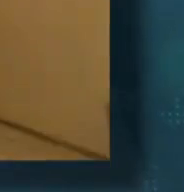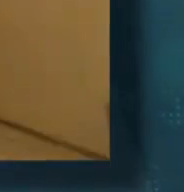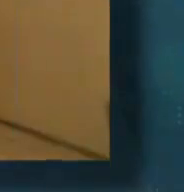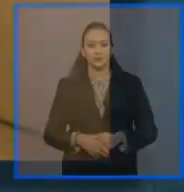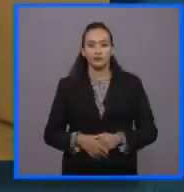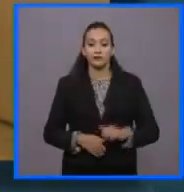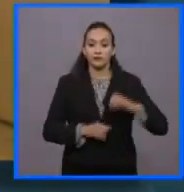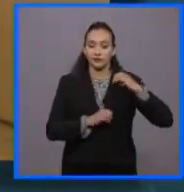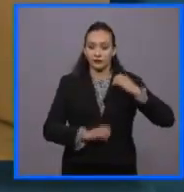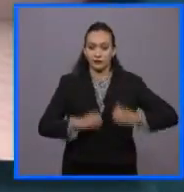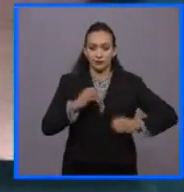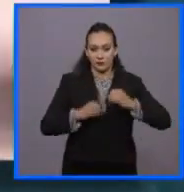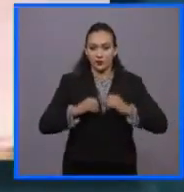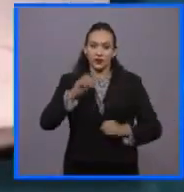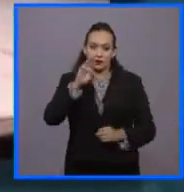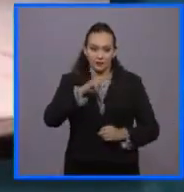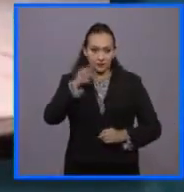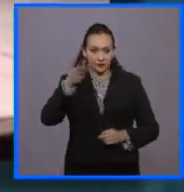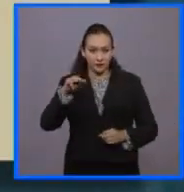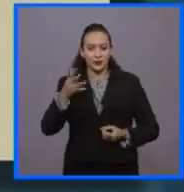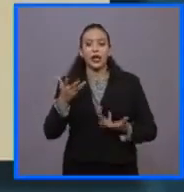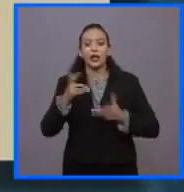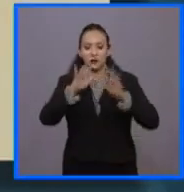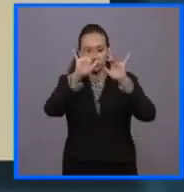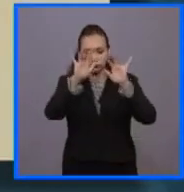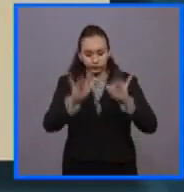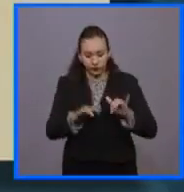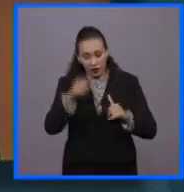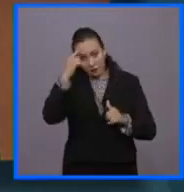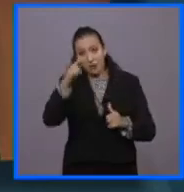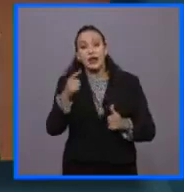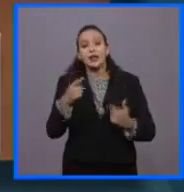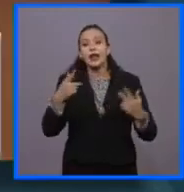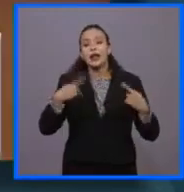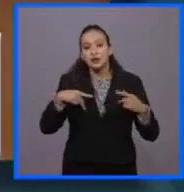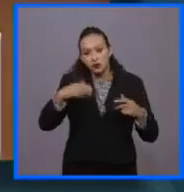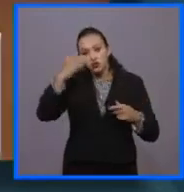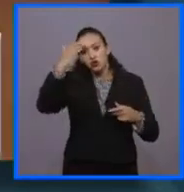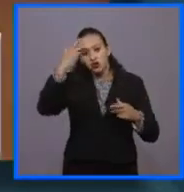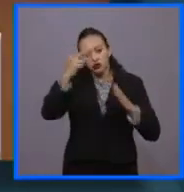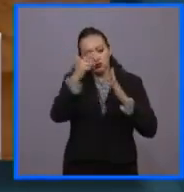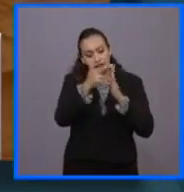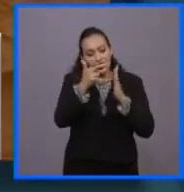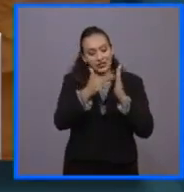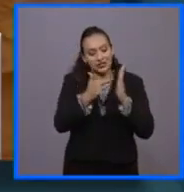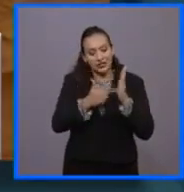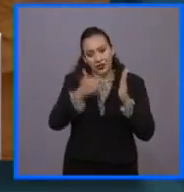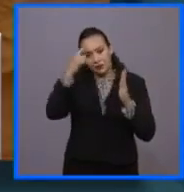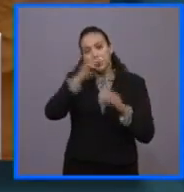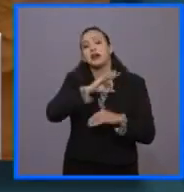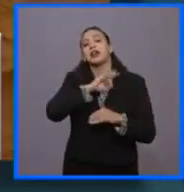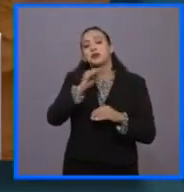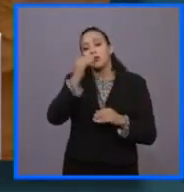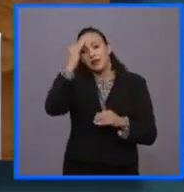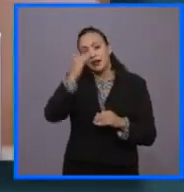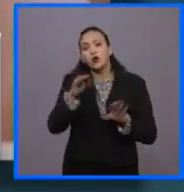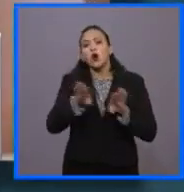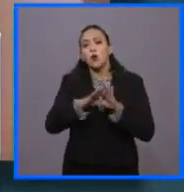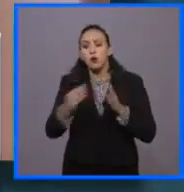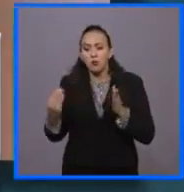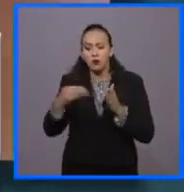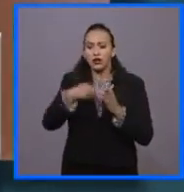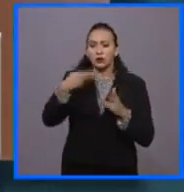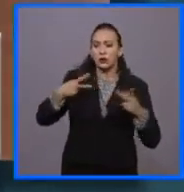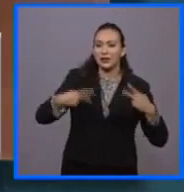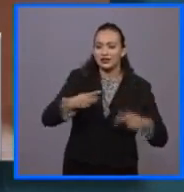El Poder Judicial de Michoacán emitió un acuerdo para que la ciudadanía conozca los requisitos para solicitar la inscripción de deudores morosos en